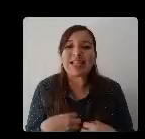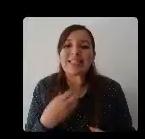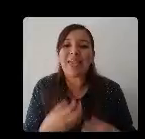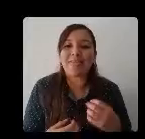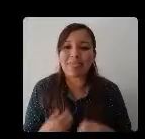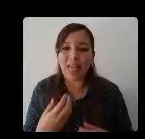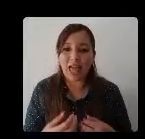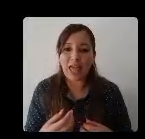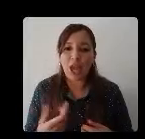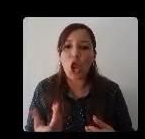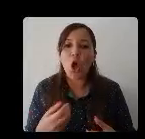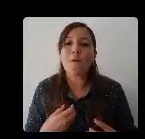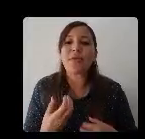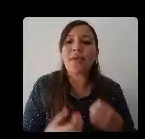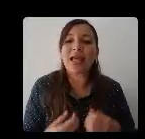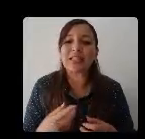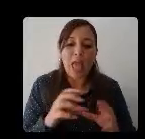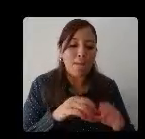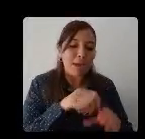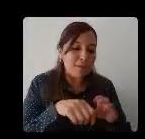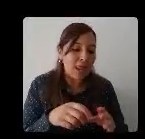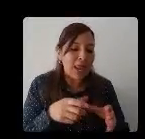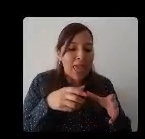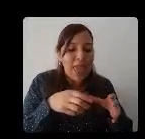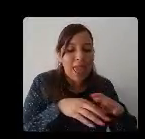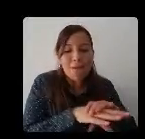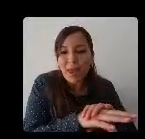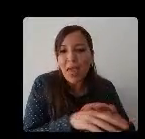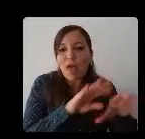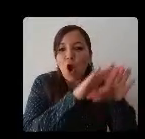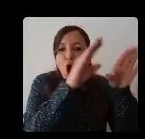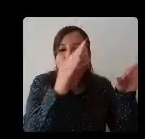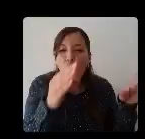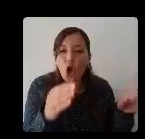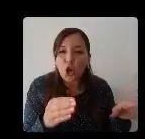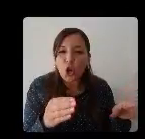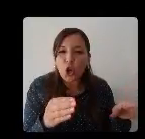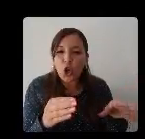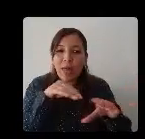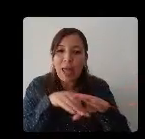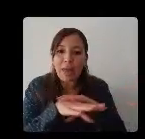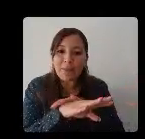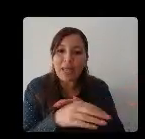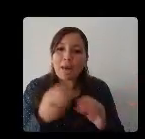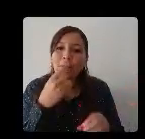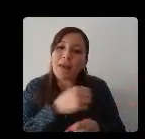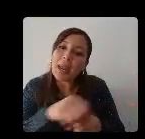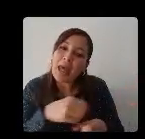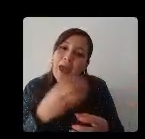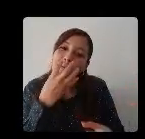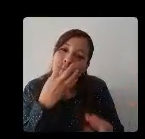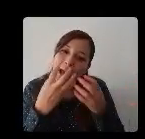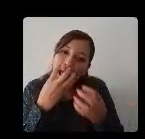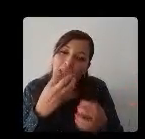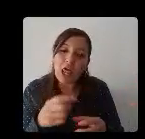innovador ahí en su lugar para impactar a muchos visitantes y hacer nuevas cosas buenas